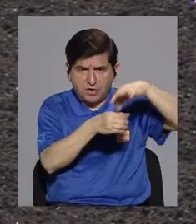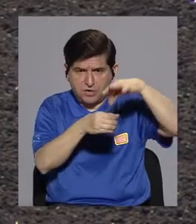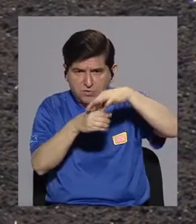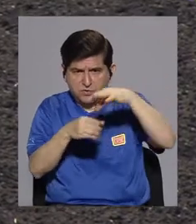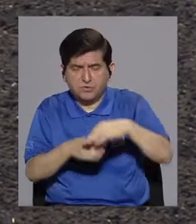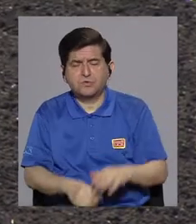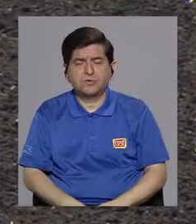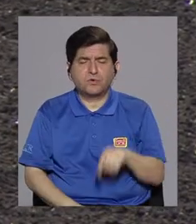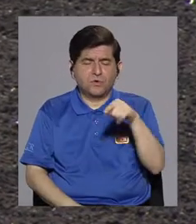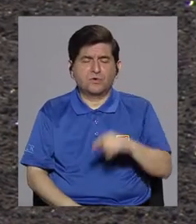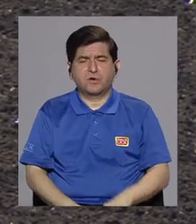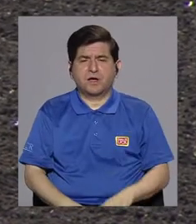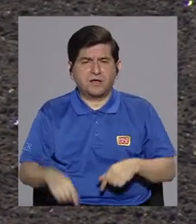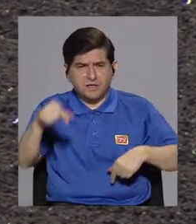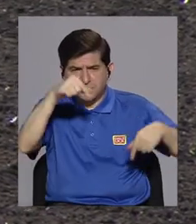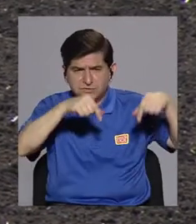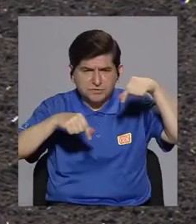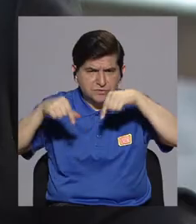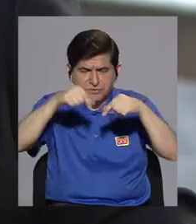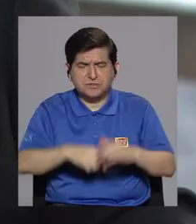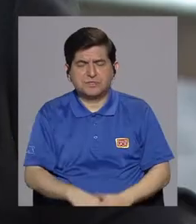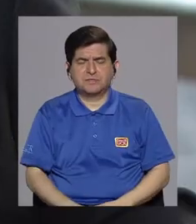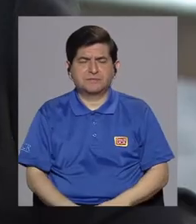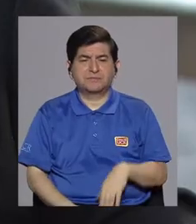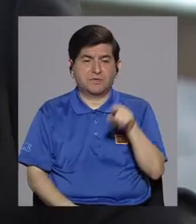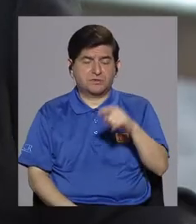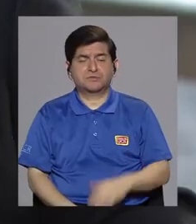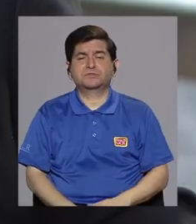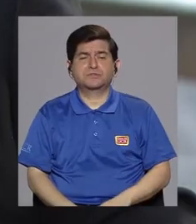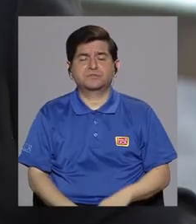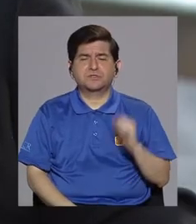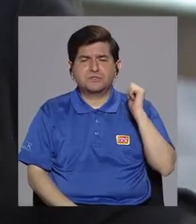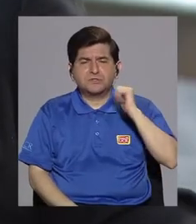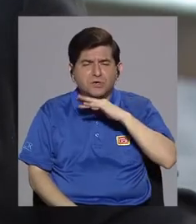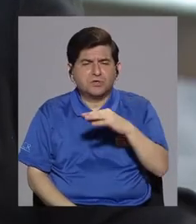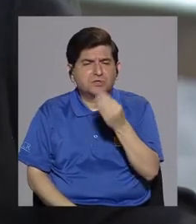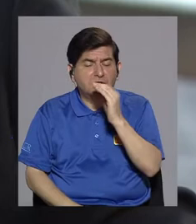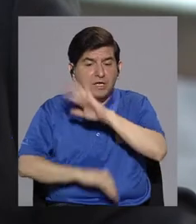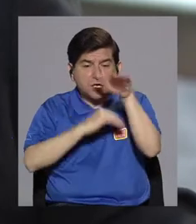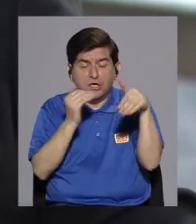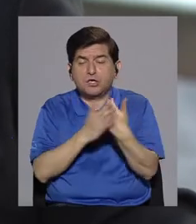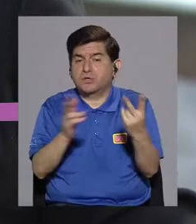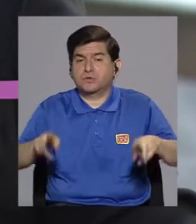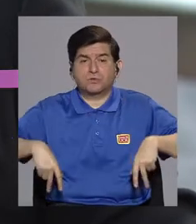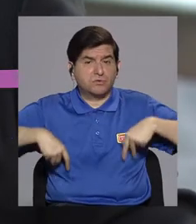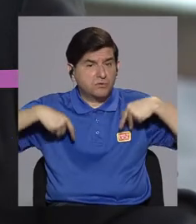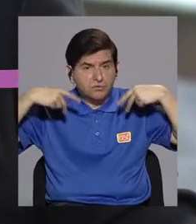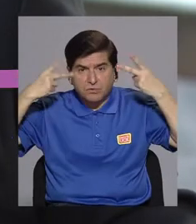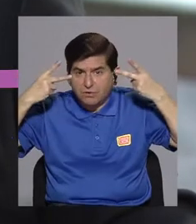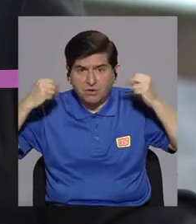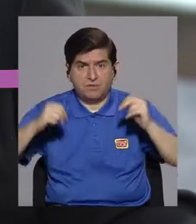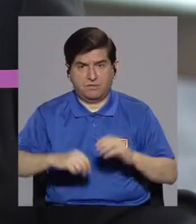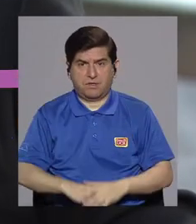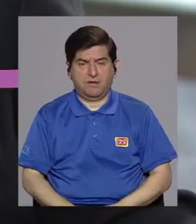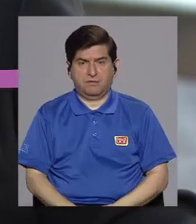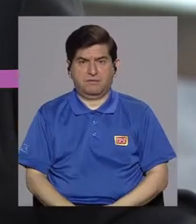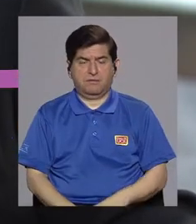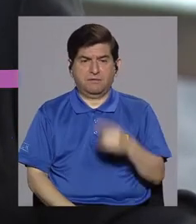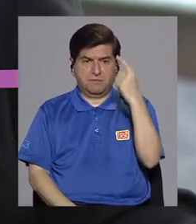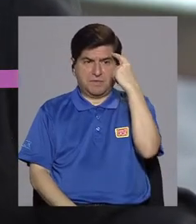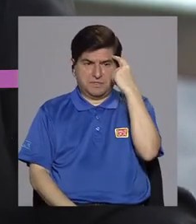agricultura, contaminando, digamos, los alimentos y contaminando después toda la vida, vamos a